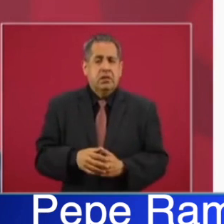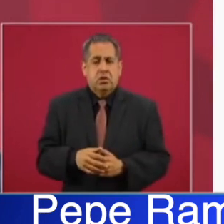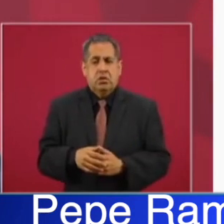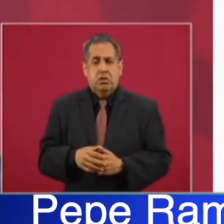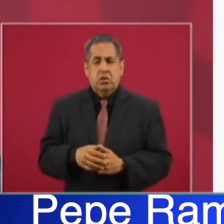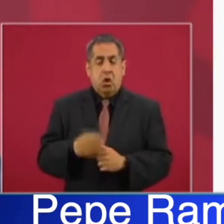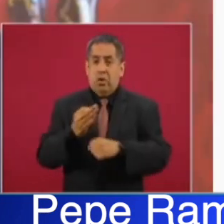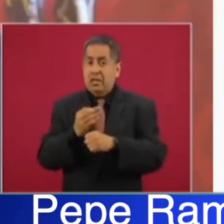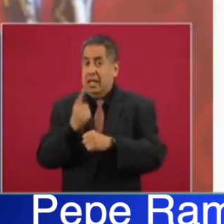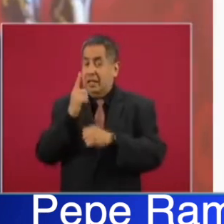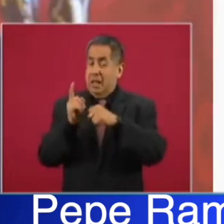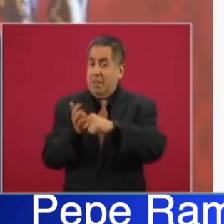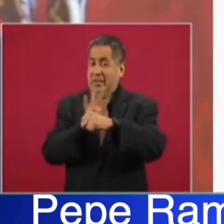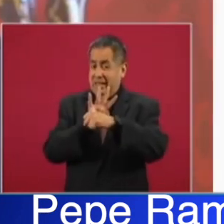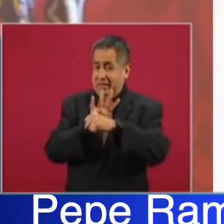enfrentando la pandemia